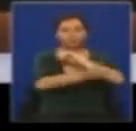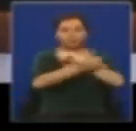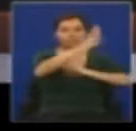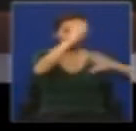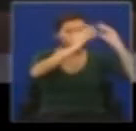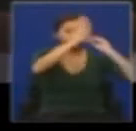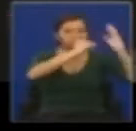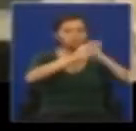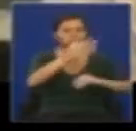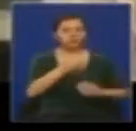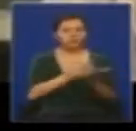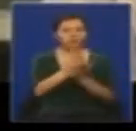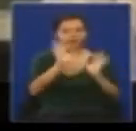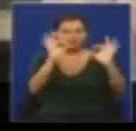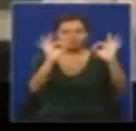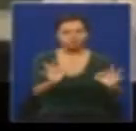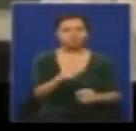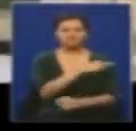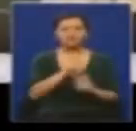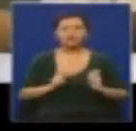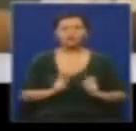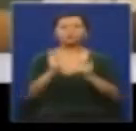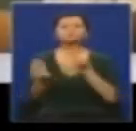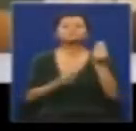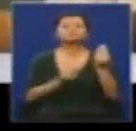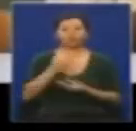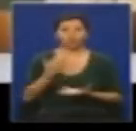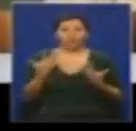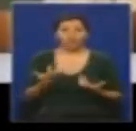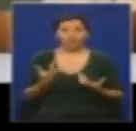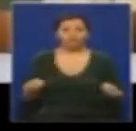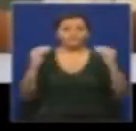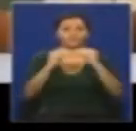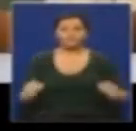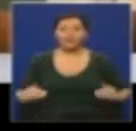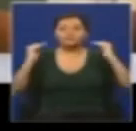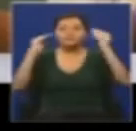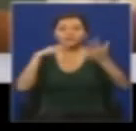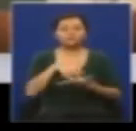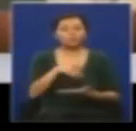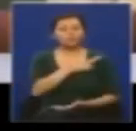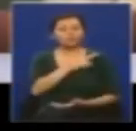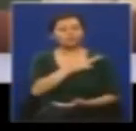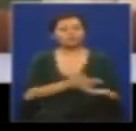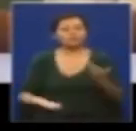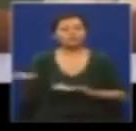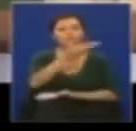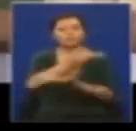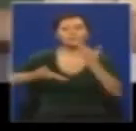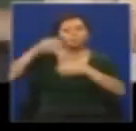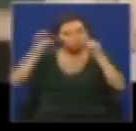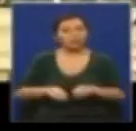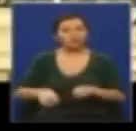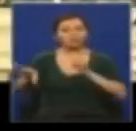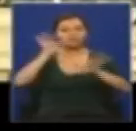que la carrera está validada. Esto nos da oportunidad que si queremos aplicar alguna maestría, las universidades externas nos